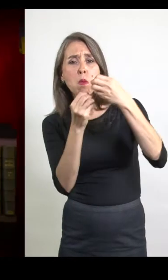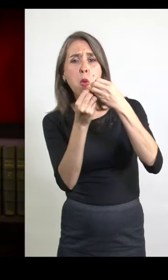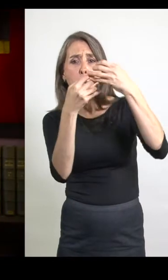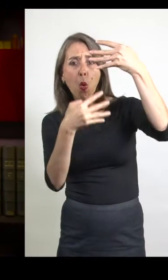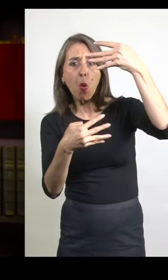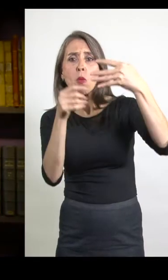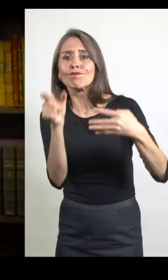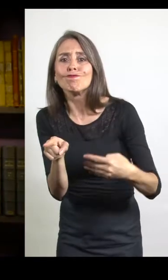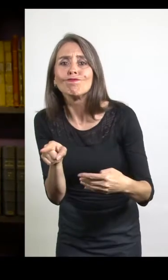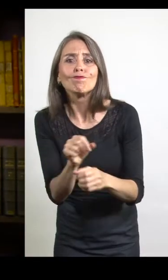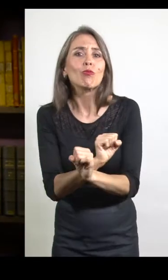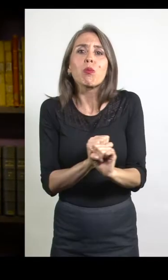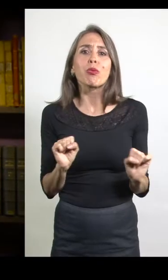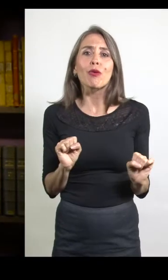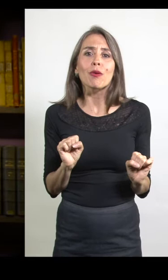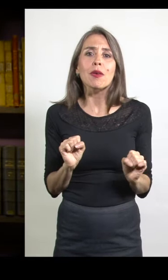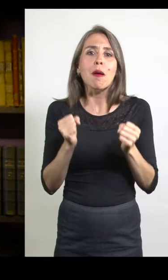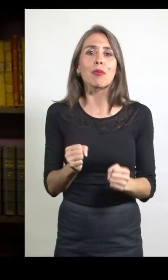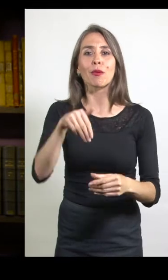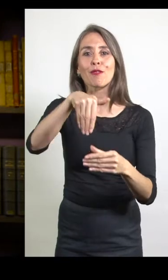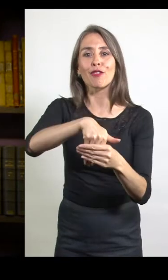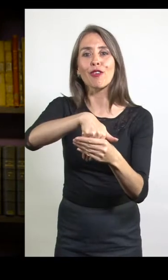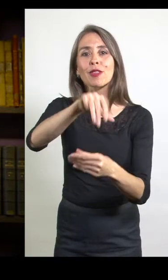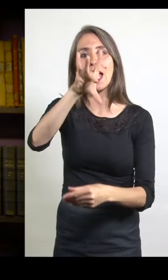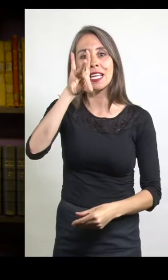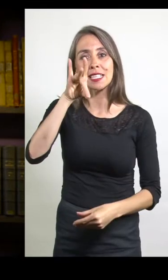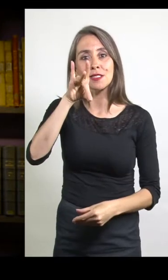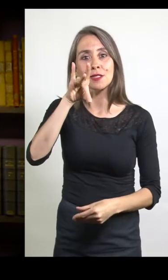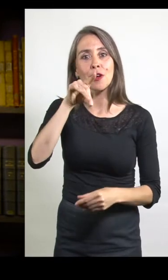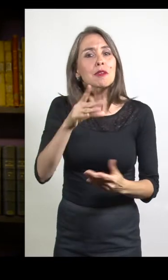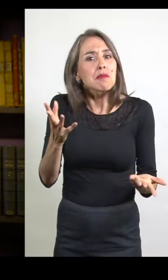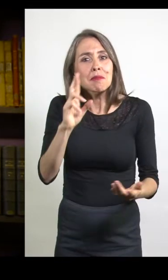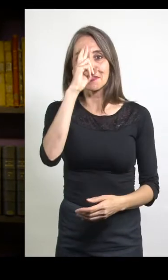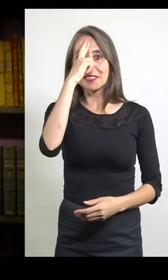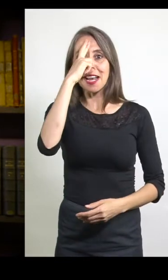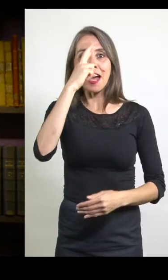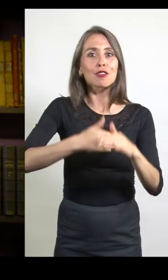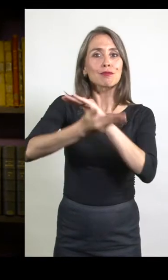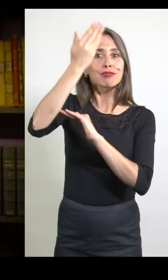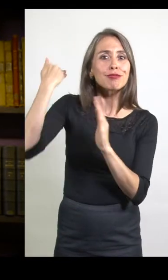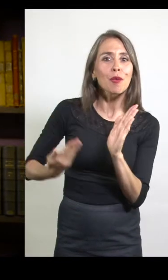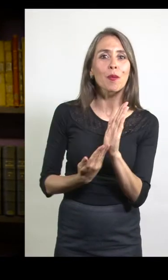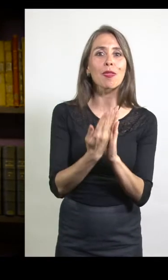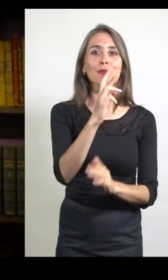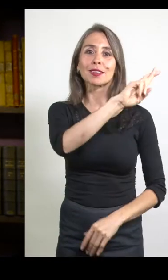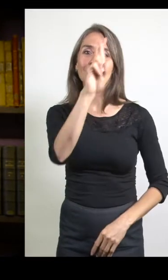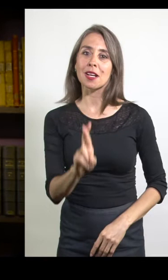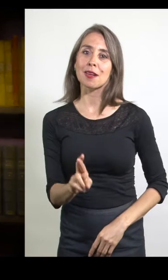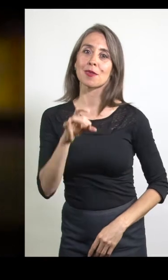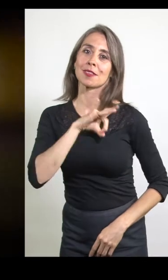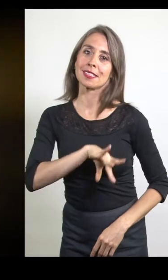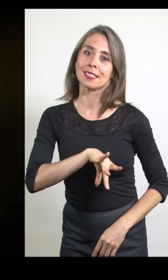imposible que muchas veces la gente pudiera votar en estas elecciones tan insólitas que ocurrieron en los inicios de nuestra República.